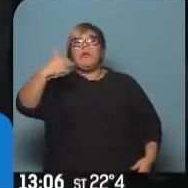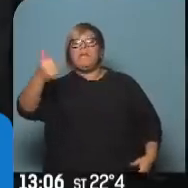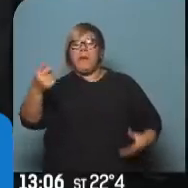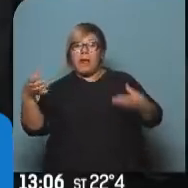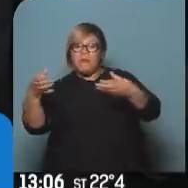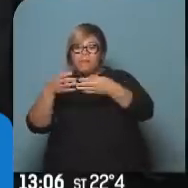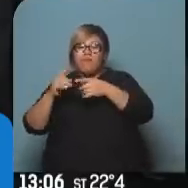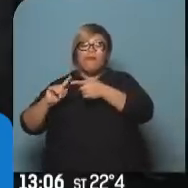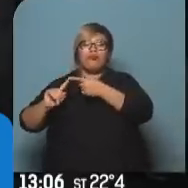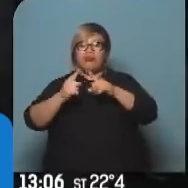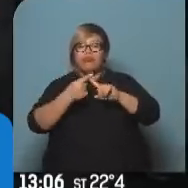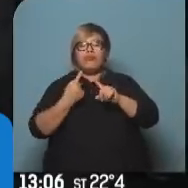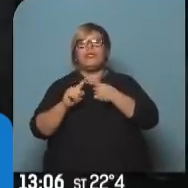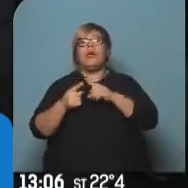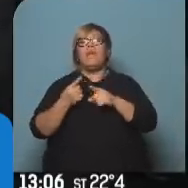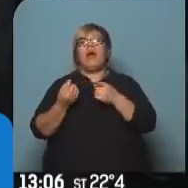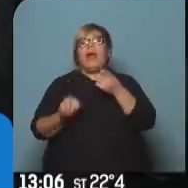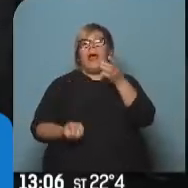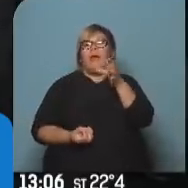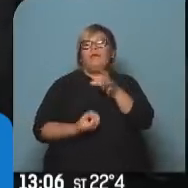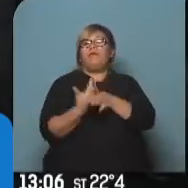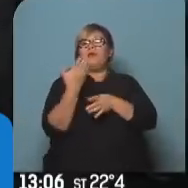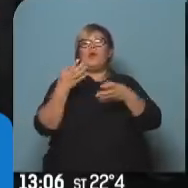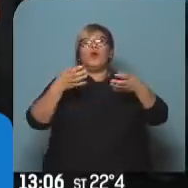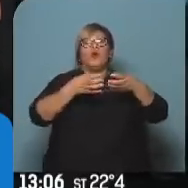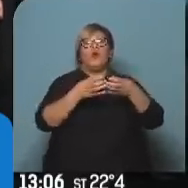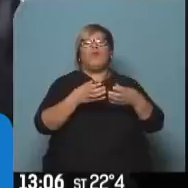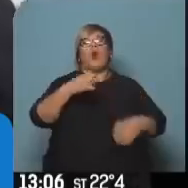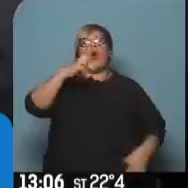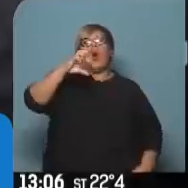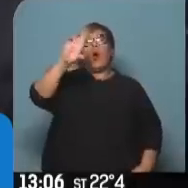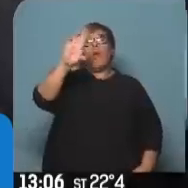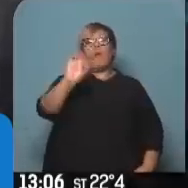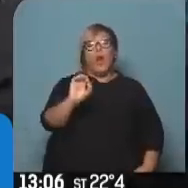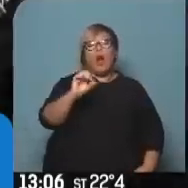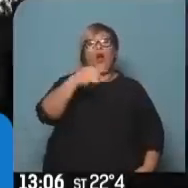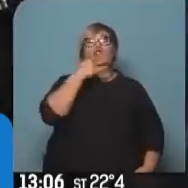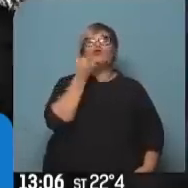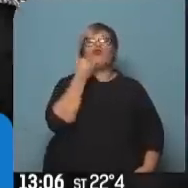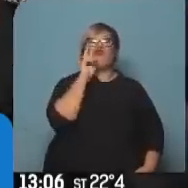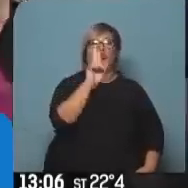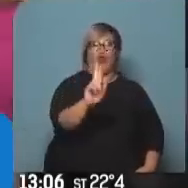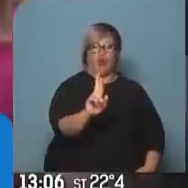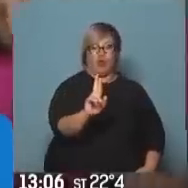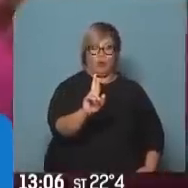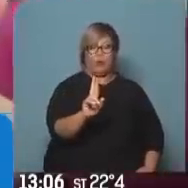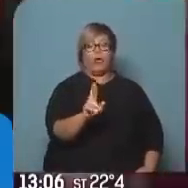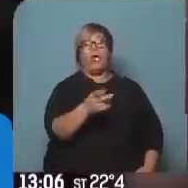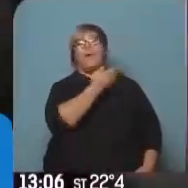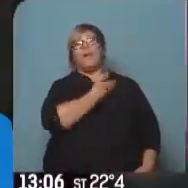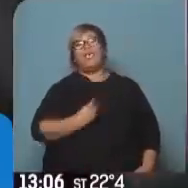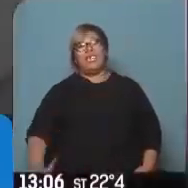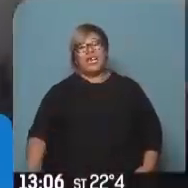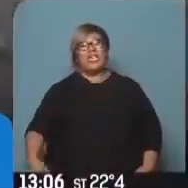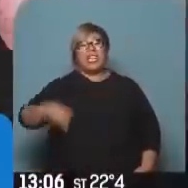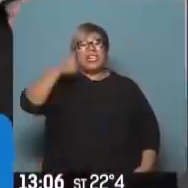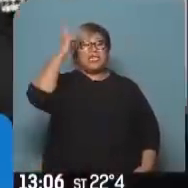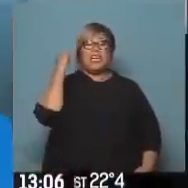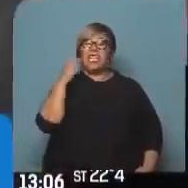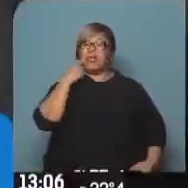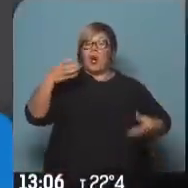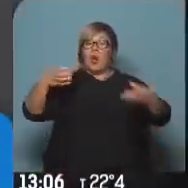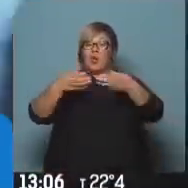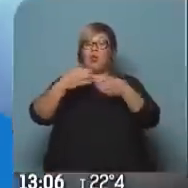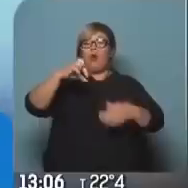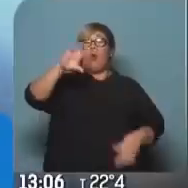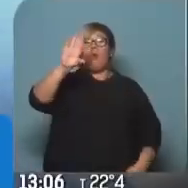un espacio, aseguran, más pragmático y menos ideologizado. Piñera destacó que Prosur deberá contar con